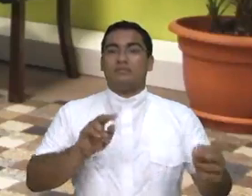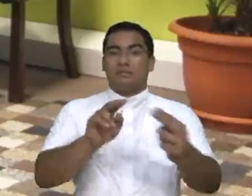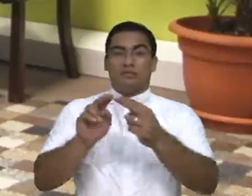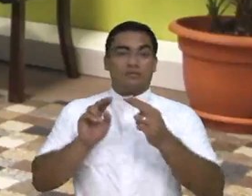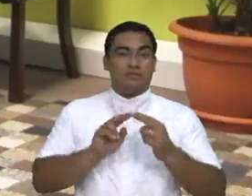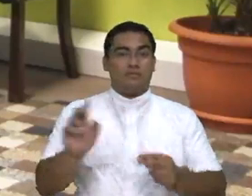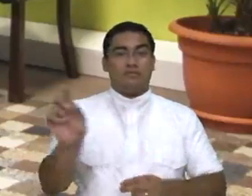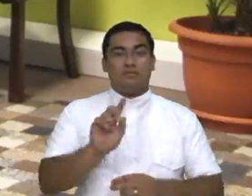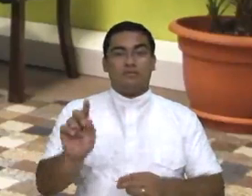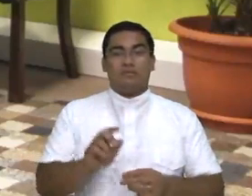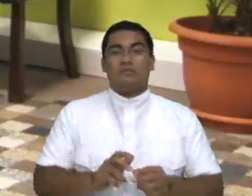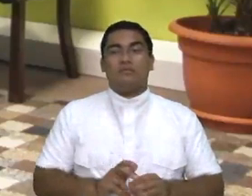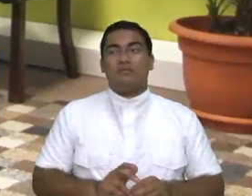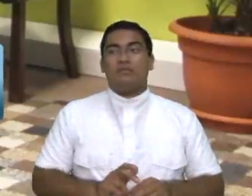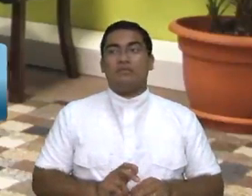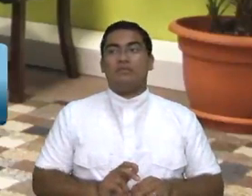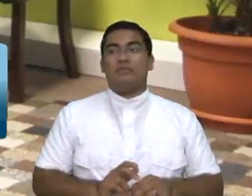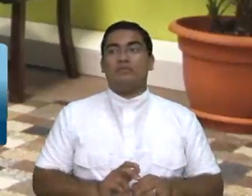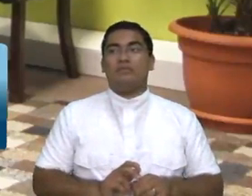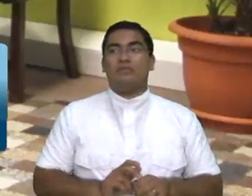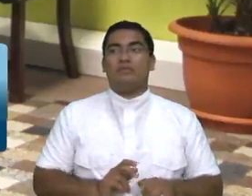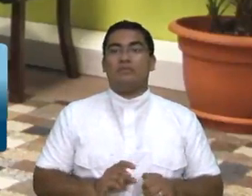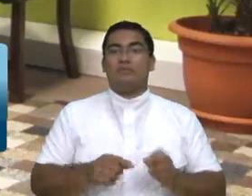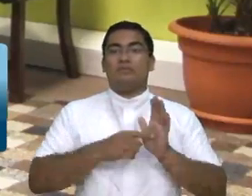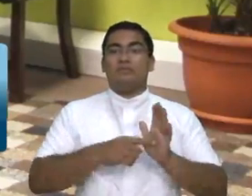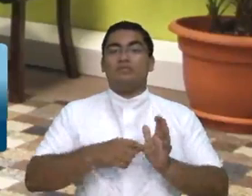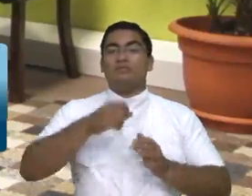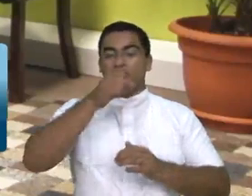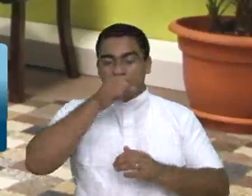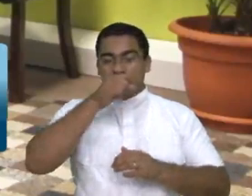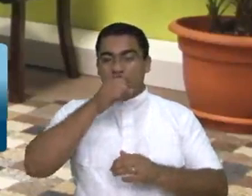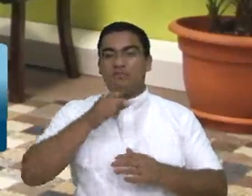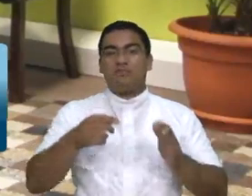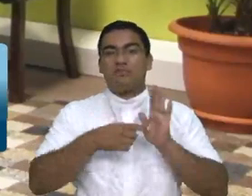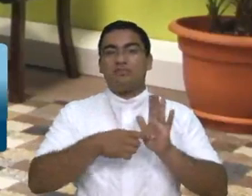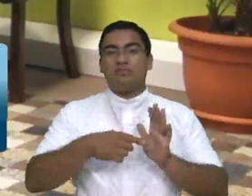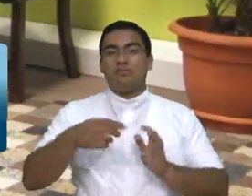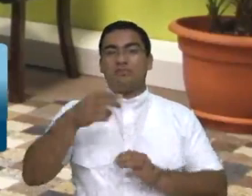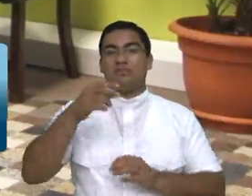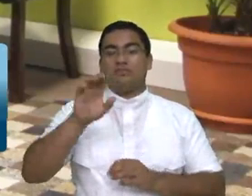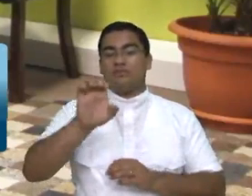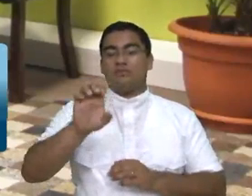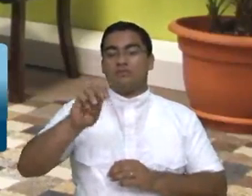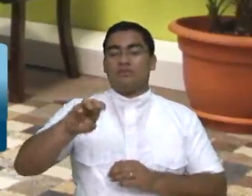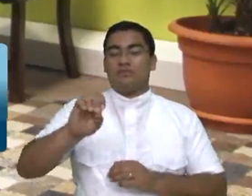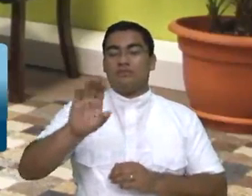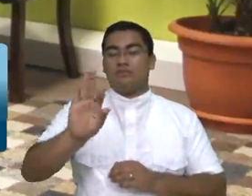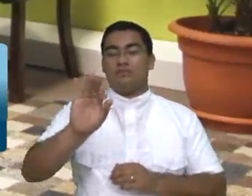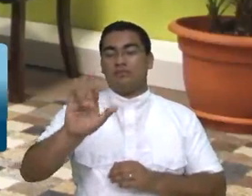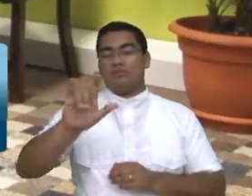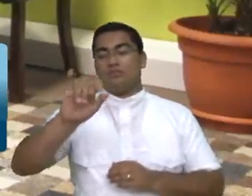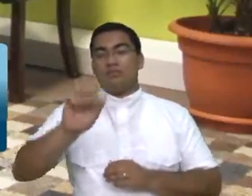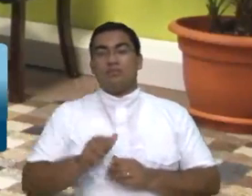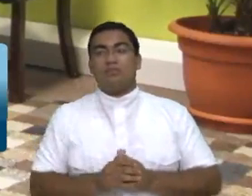la prevención. Sí, es muy sí, importante cuando claro. Uno anda. Bueno, no de la hemofilia, ¿verdad? Que no se malentienda, ¿no? Sí, no, así, por, es por el problema de la